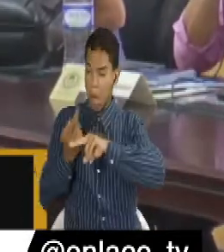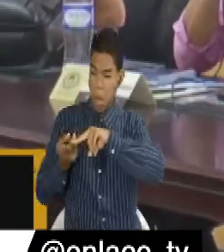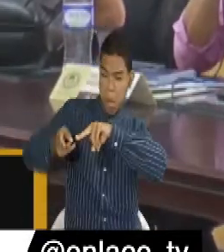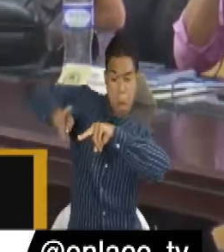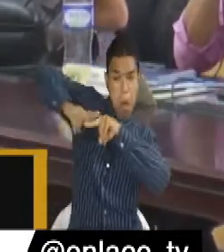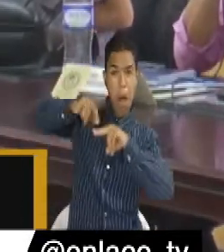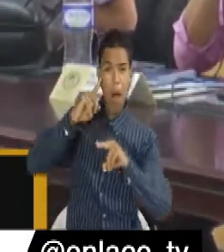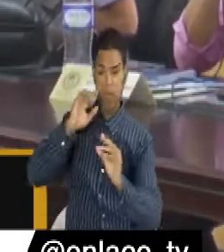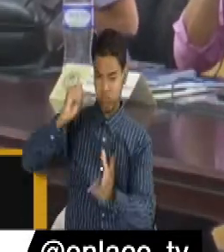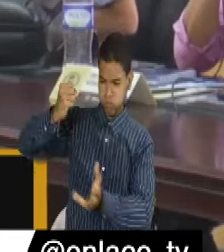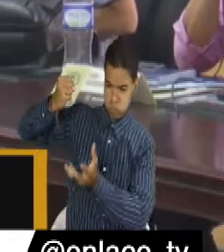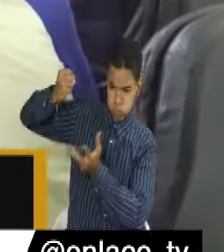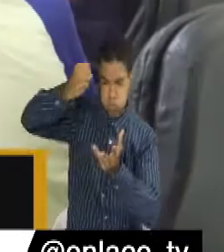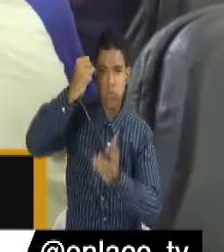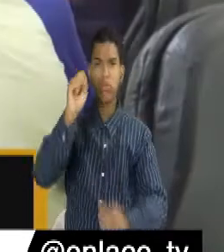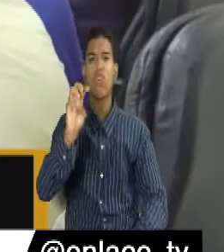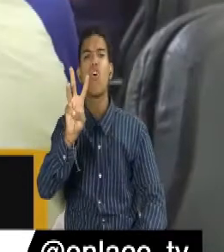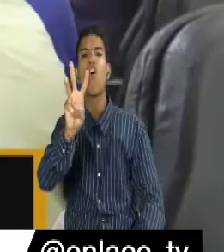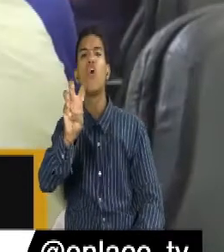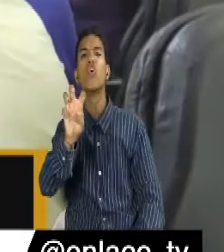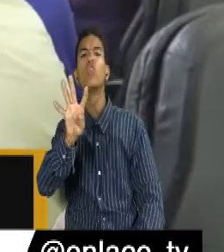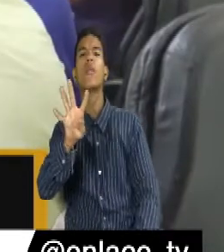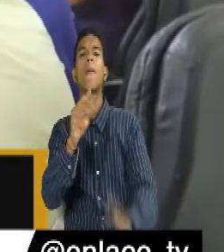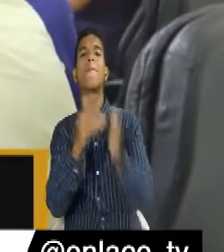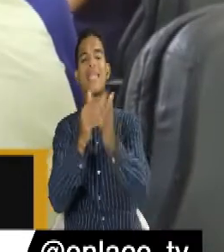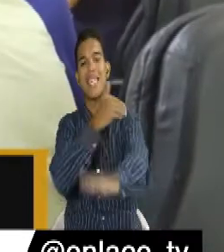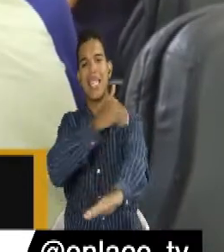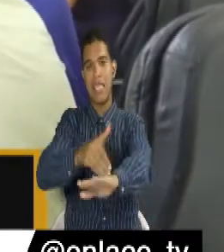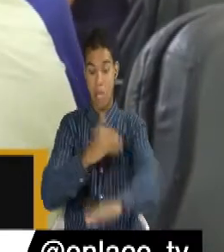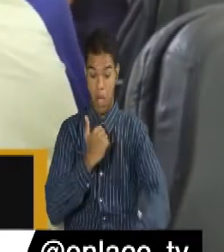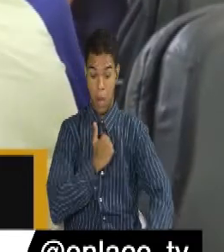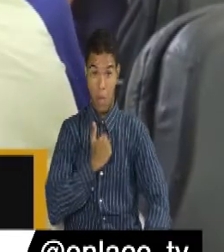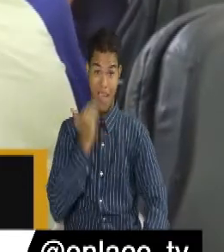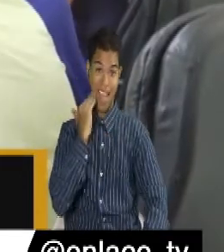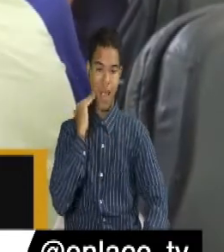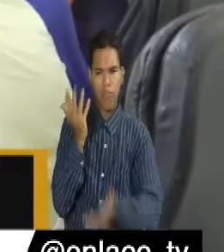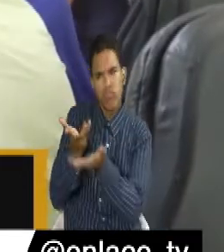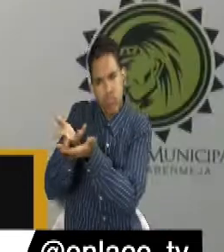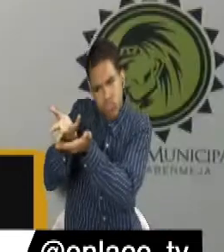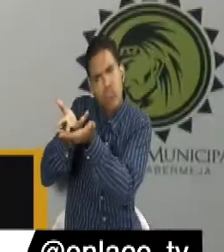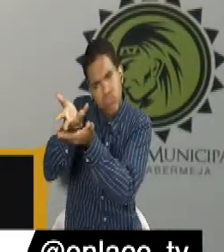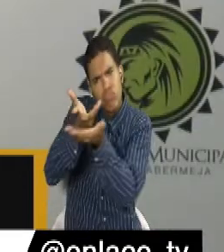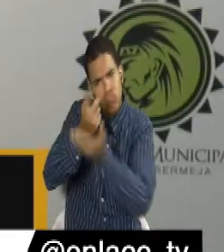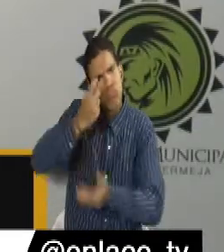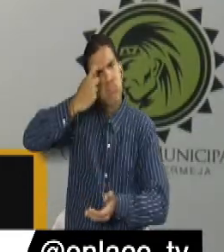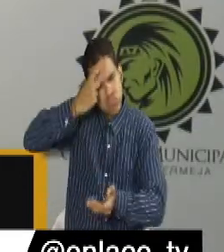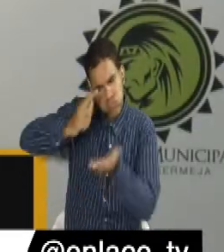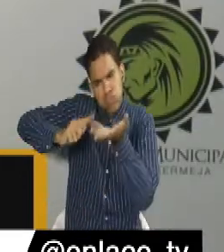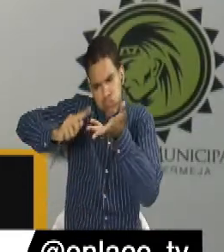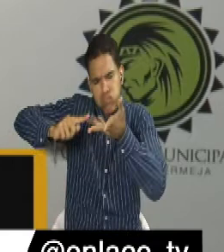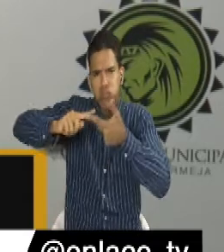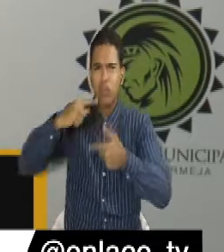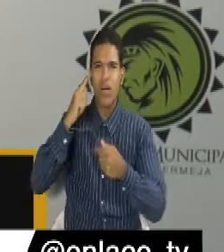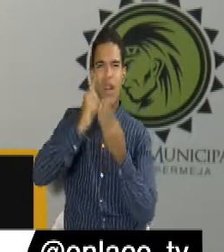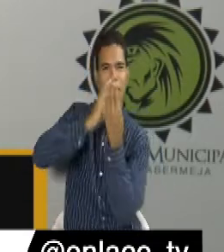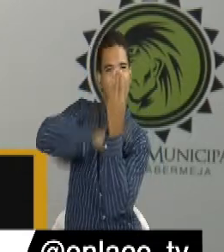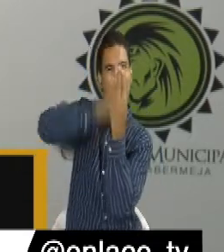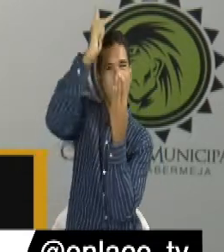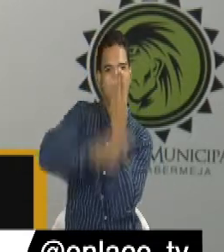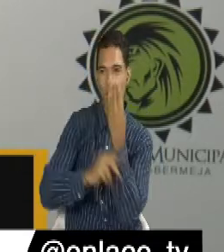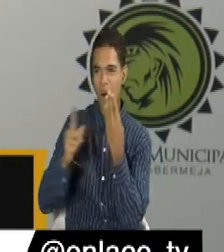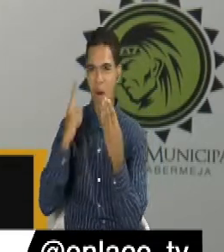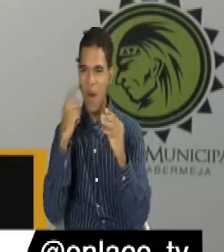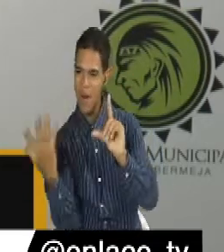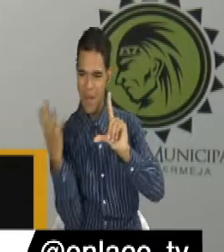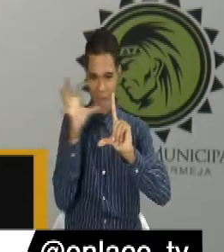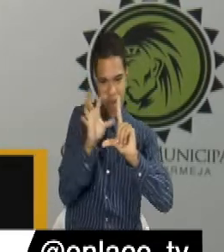municipal. Se hicieron sugerencias, pues de parte mía hice varias para tener en cuenta, y al llegar el proyecto de acuerdo con su modificación, pues